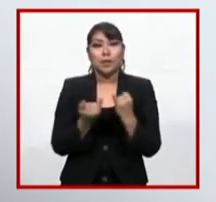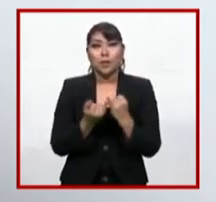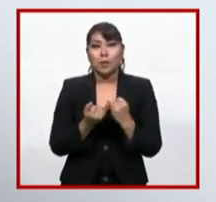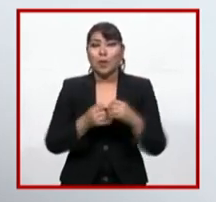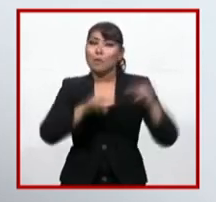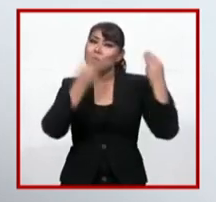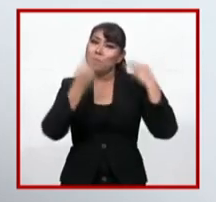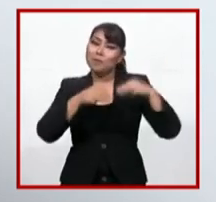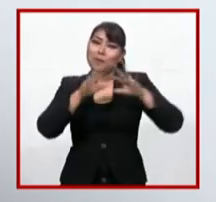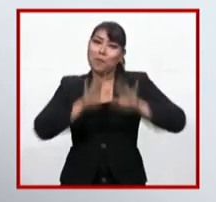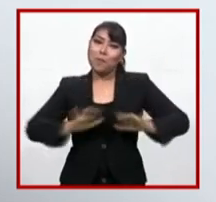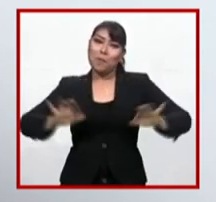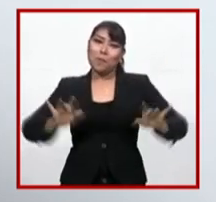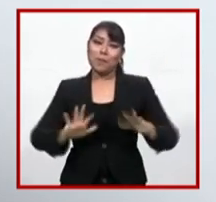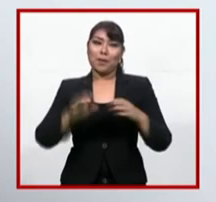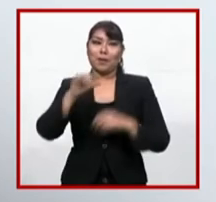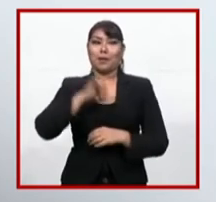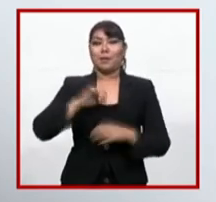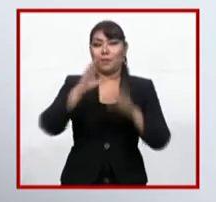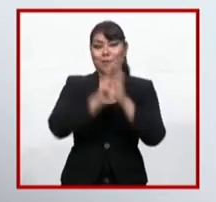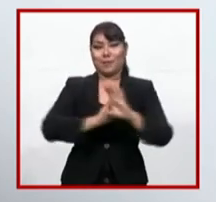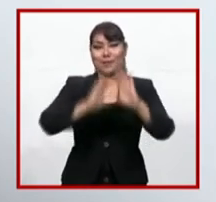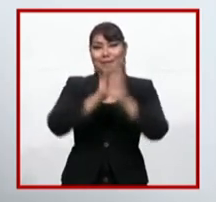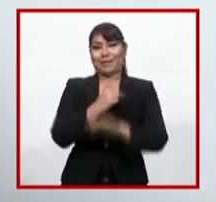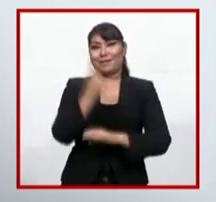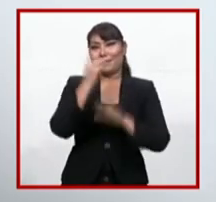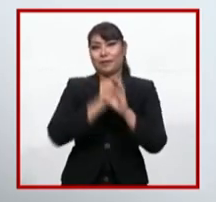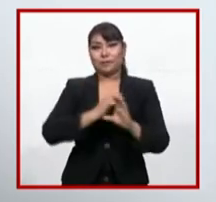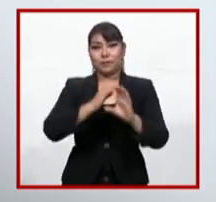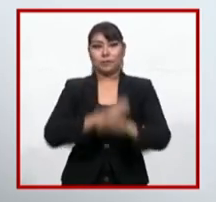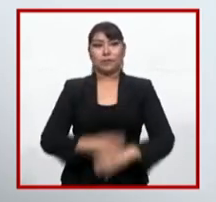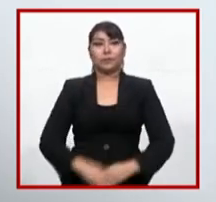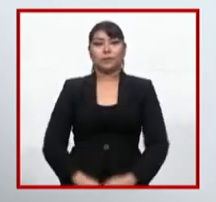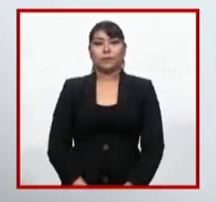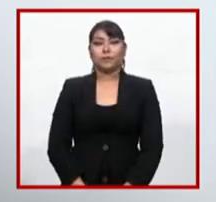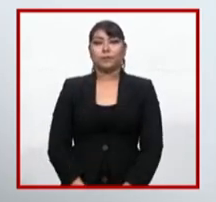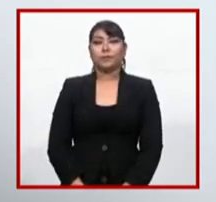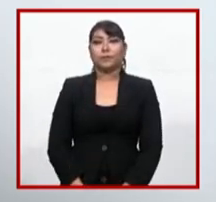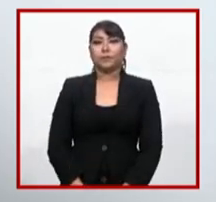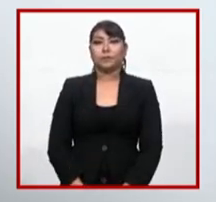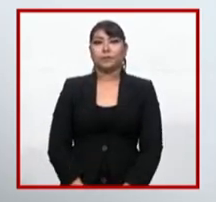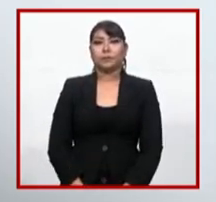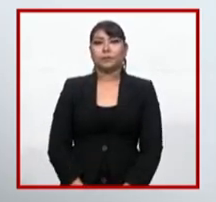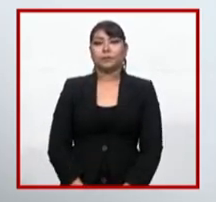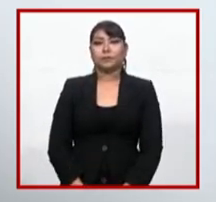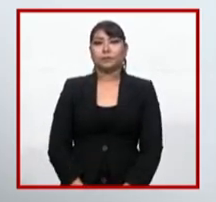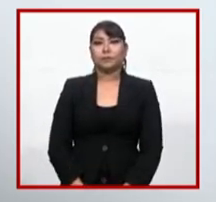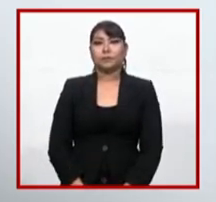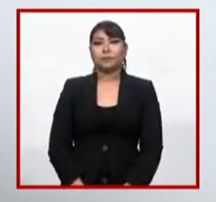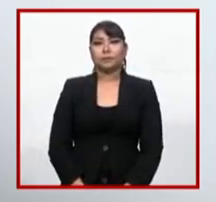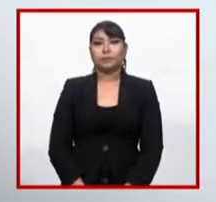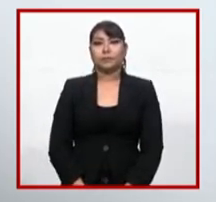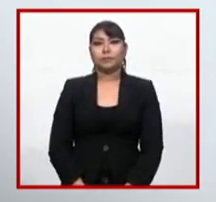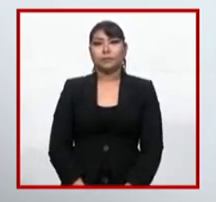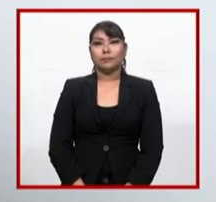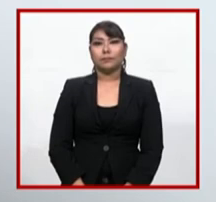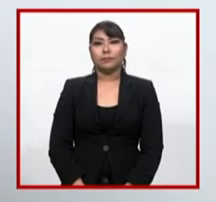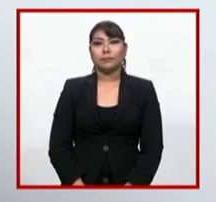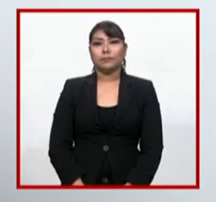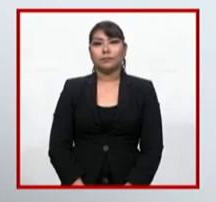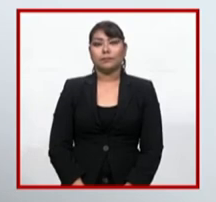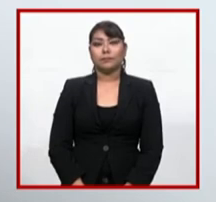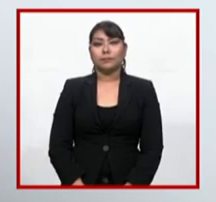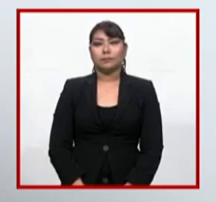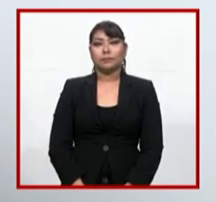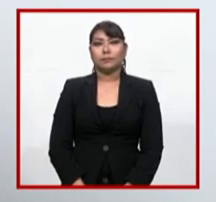hoy les voy a cantar una canción. Oye, hermano, este canto